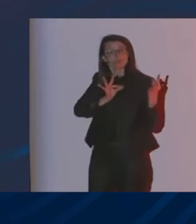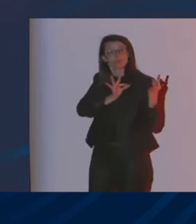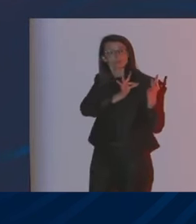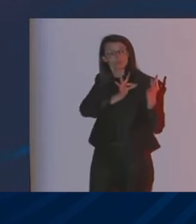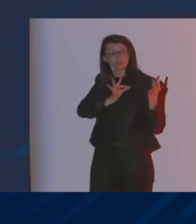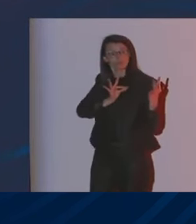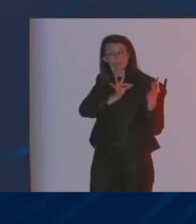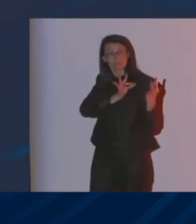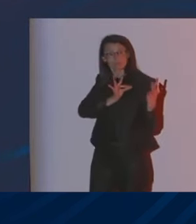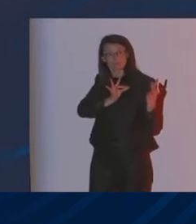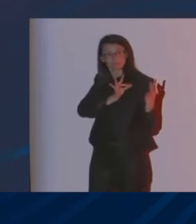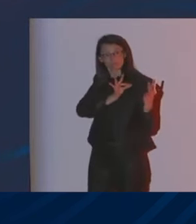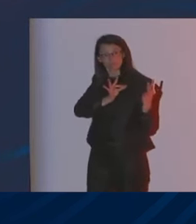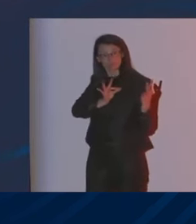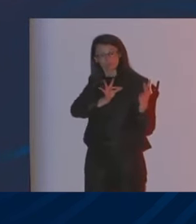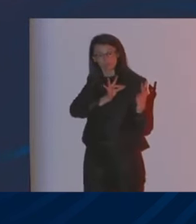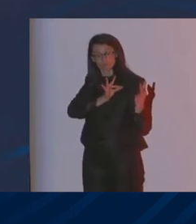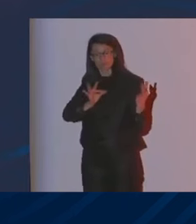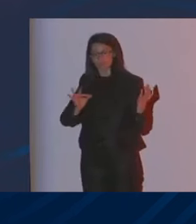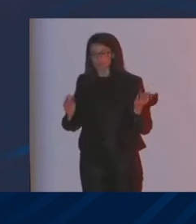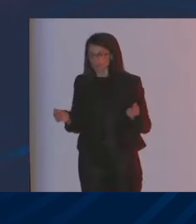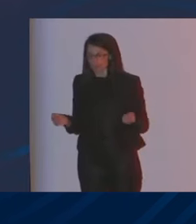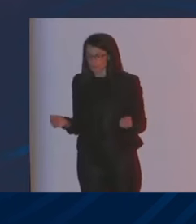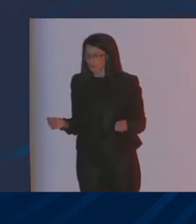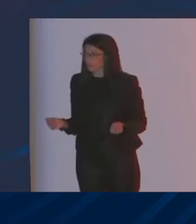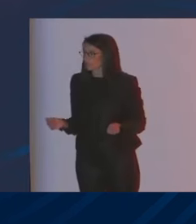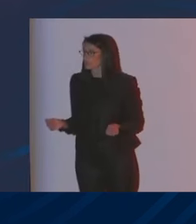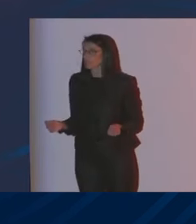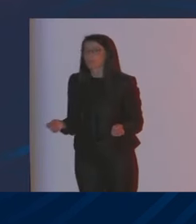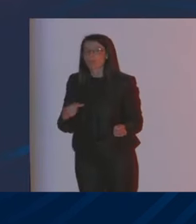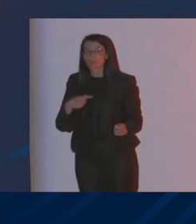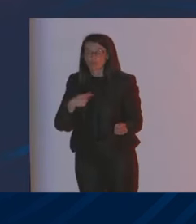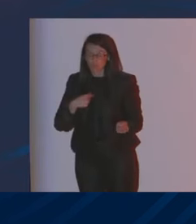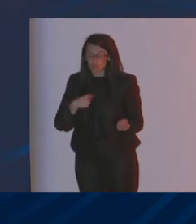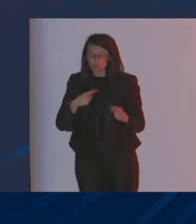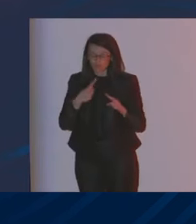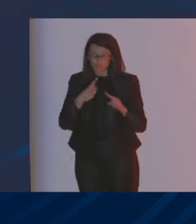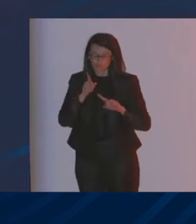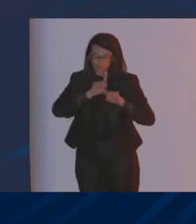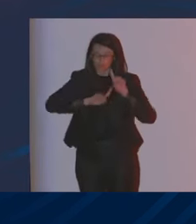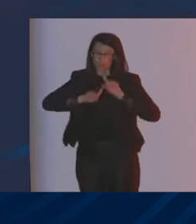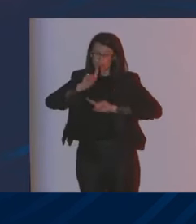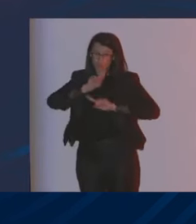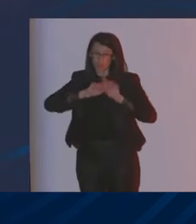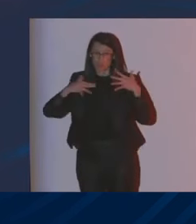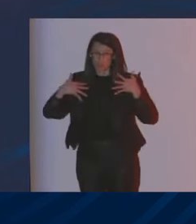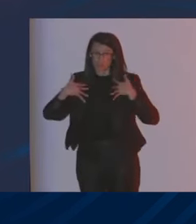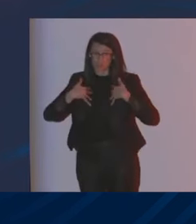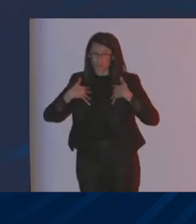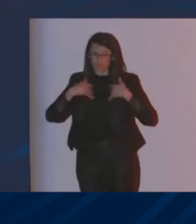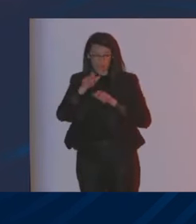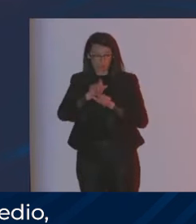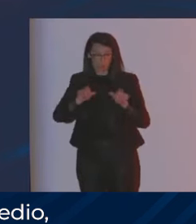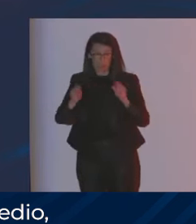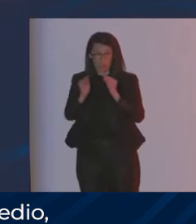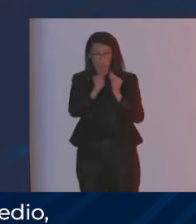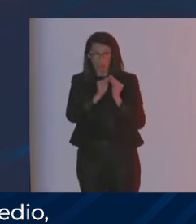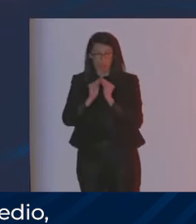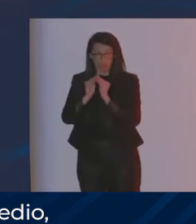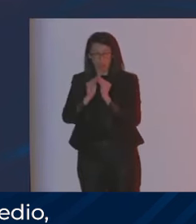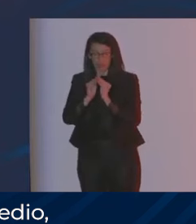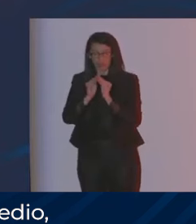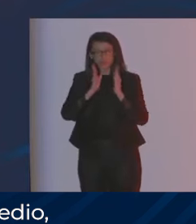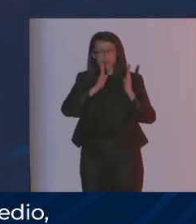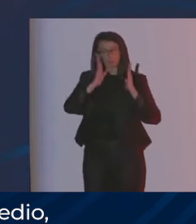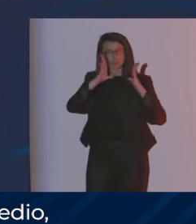Bueno, he tenido mis achaques, como todo el mundo. Episodios